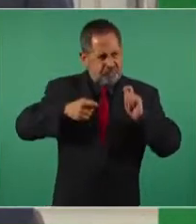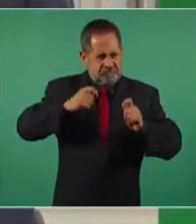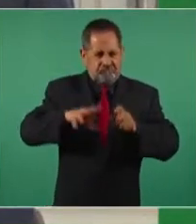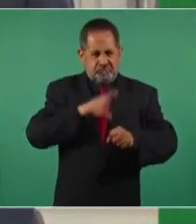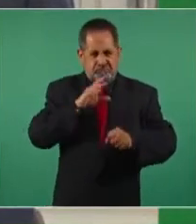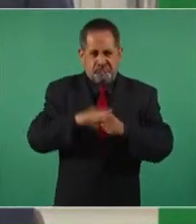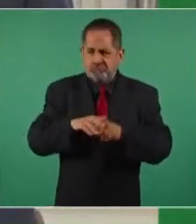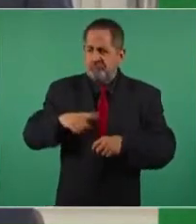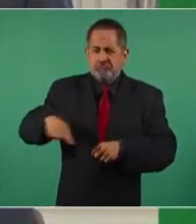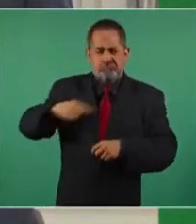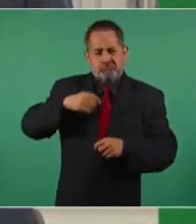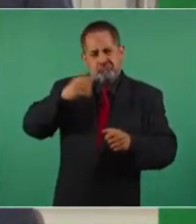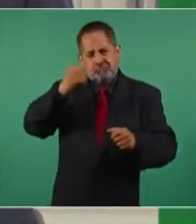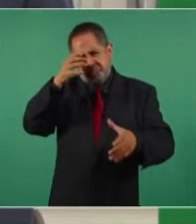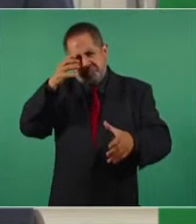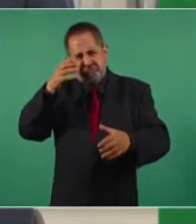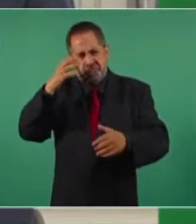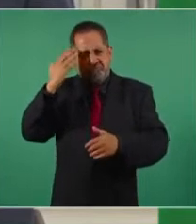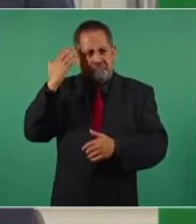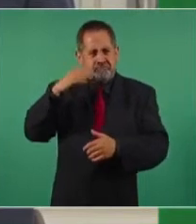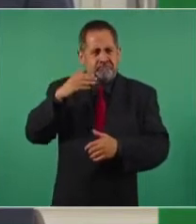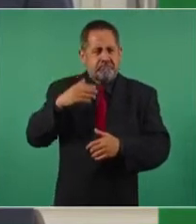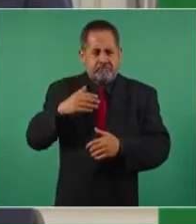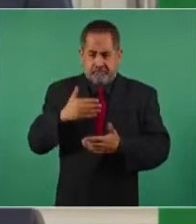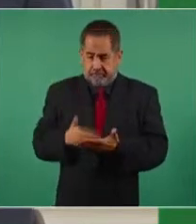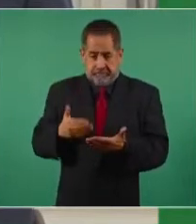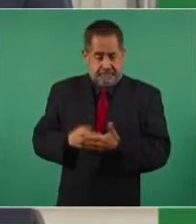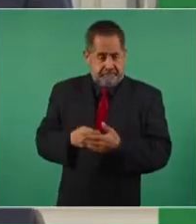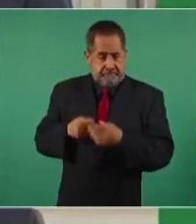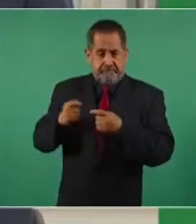conocimiento ahora